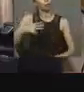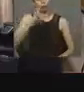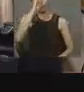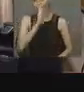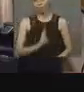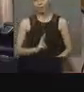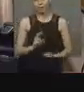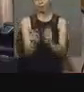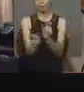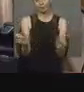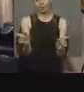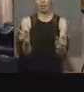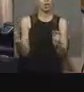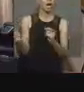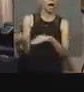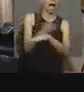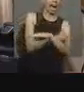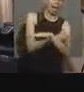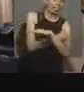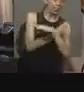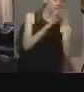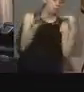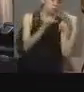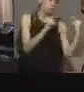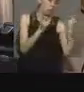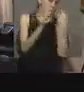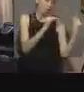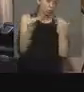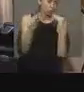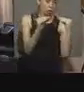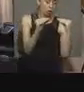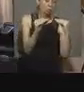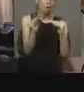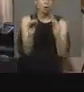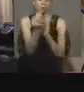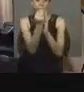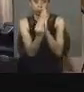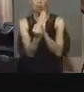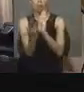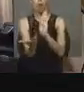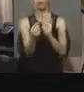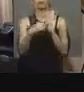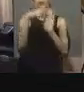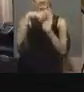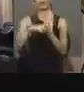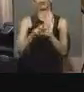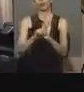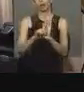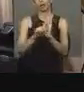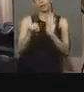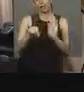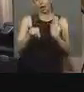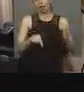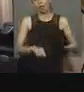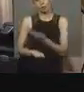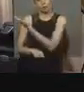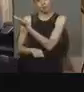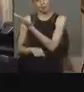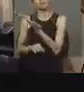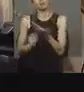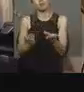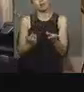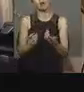ellos juegan en las negociaciones previas, que termina justamente en un proyecto de ley tan importante como el que hoy día estamos despachando y respecto al cual